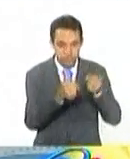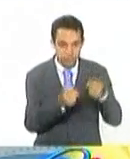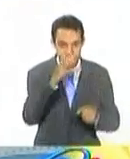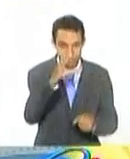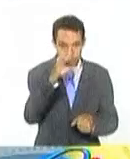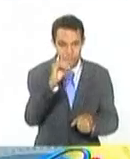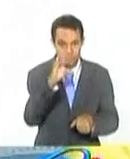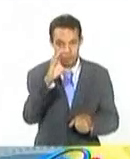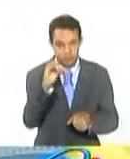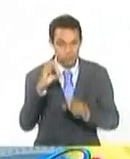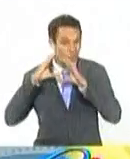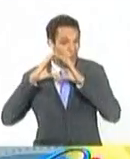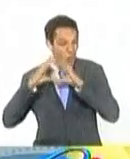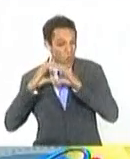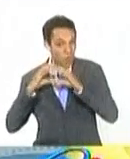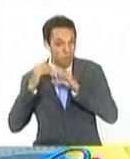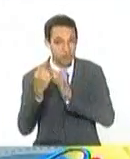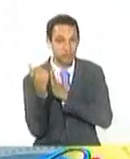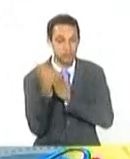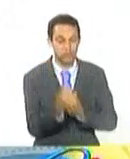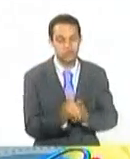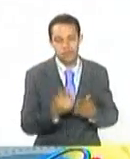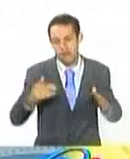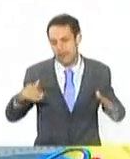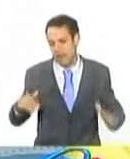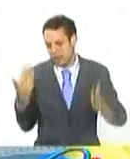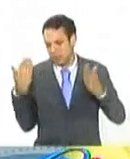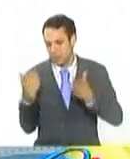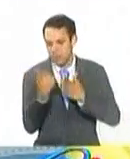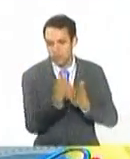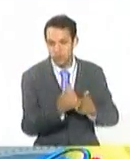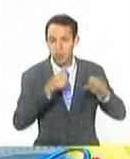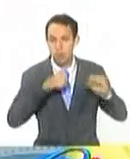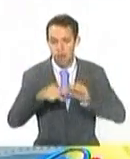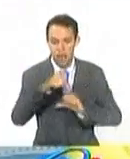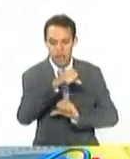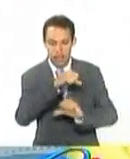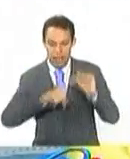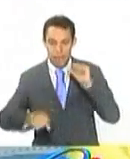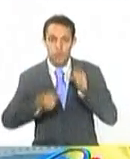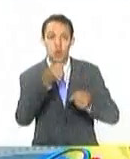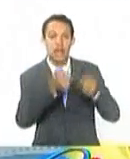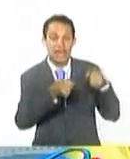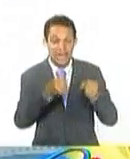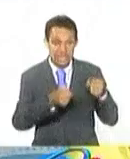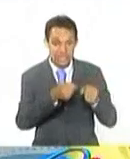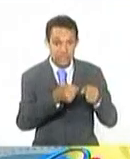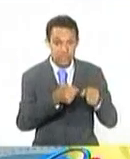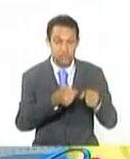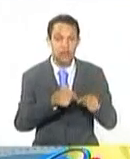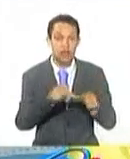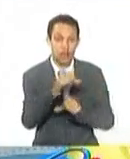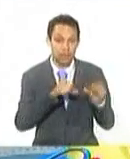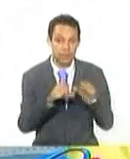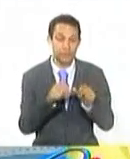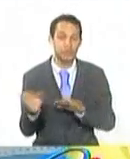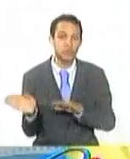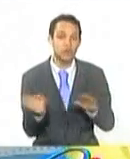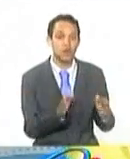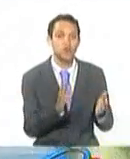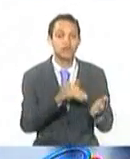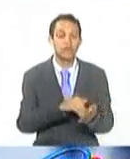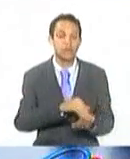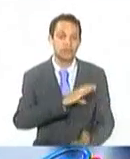coco es un gran alimento y es un alimento que reemplaza la leche en el ser humano volvamos a la sultana del Valle